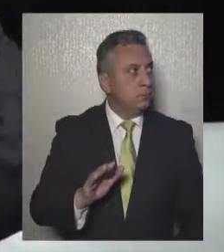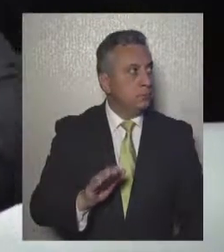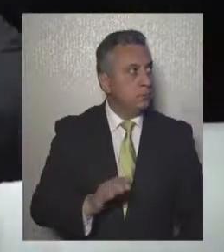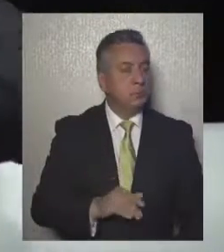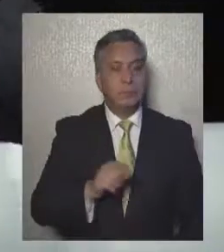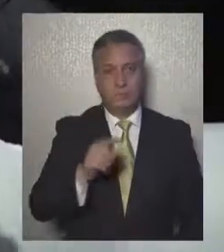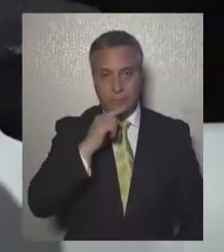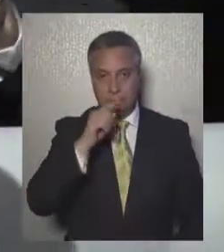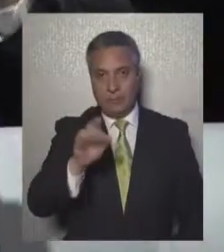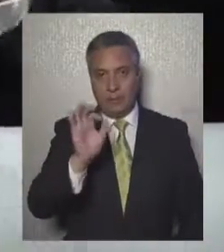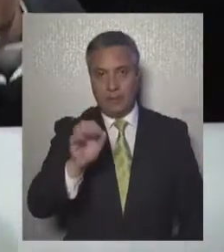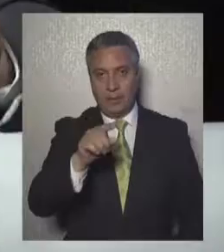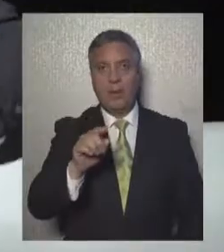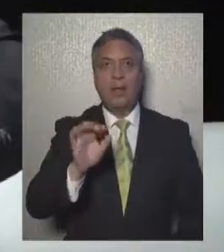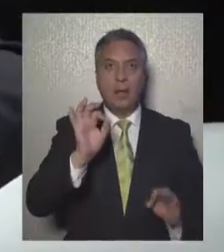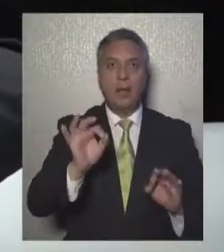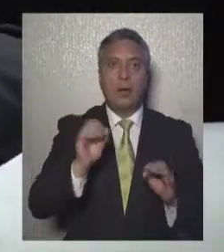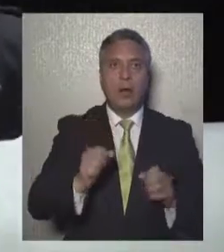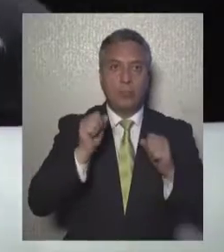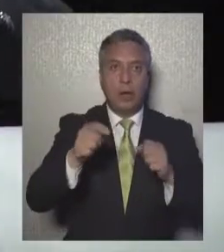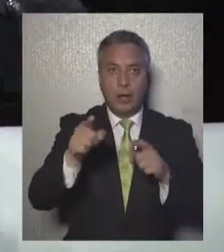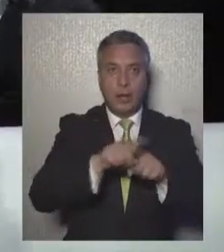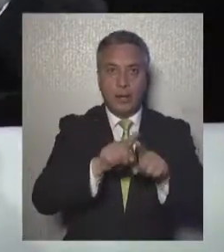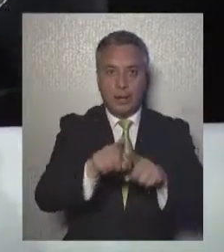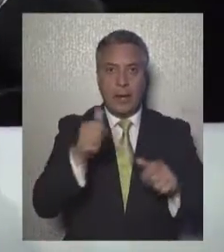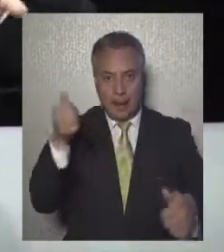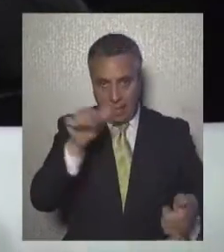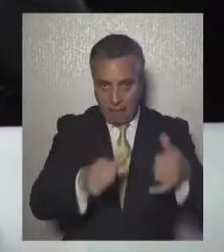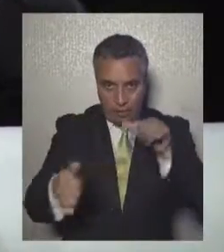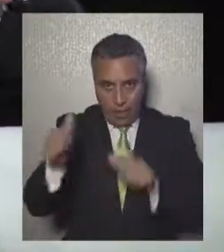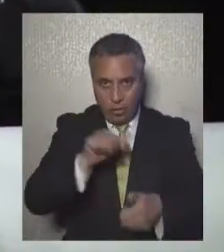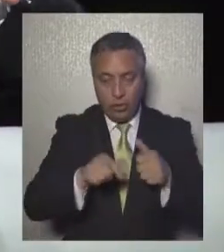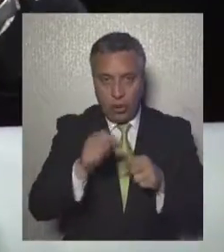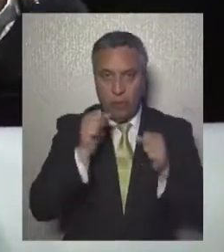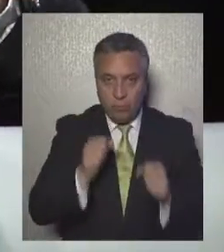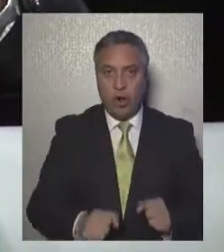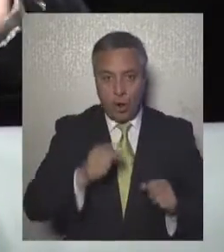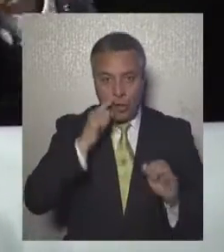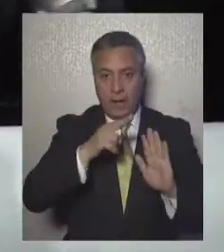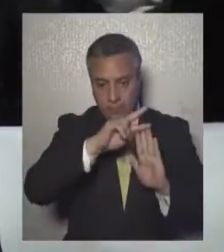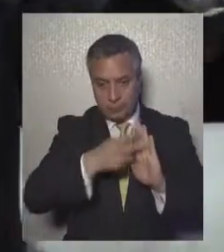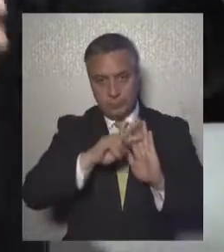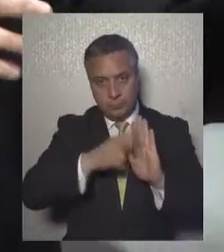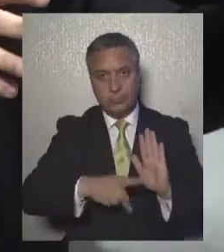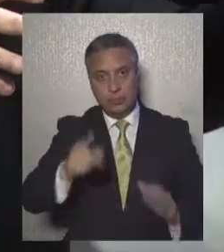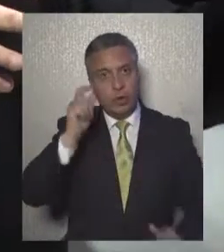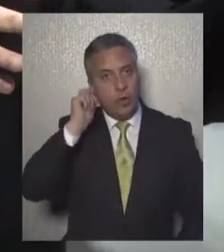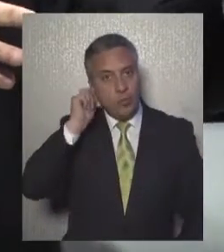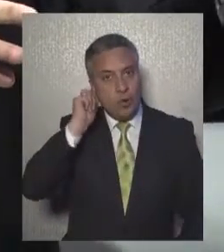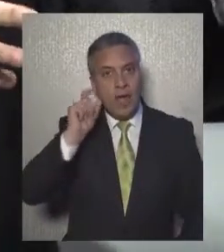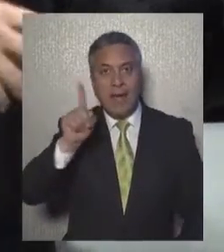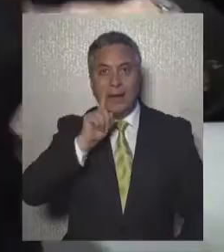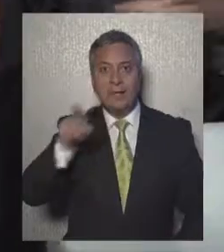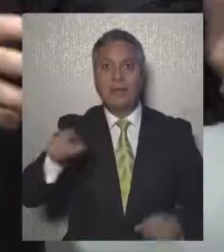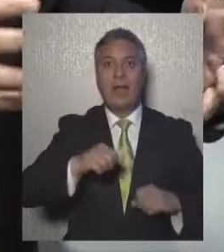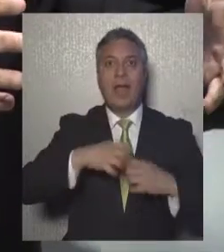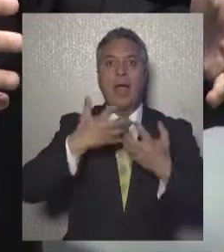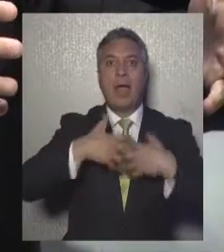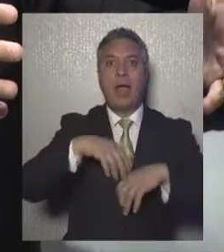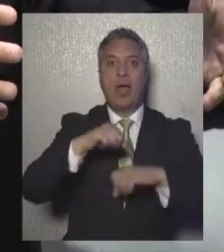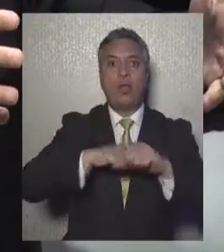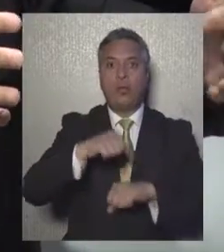Laboratoria, exactamente. CODEA y Laboratoria para reconvertir mujeres que estaban en industrias en que no